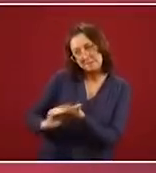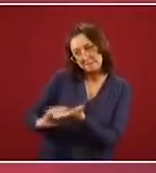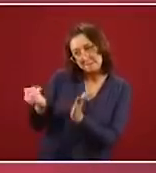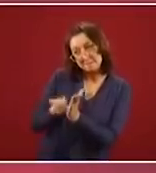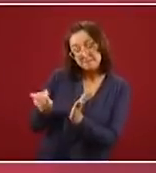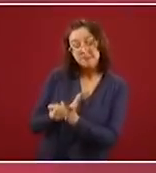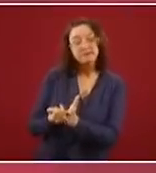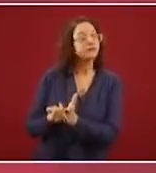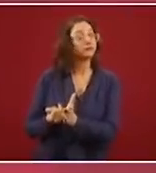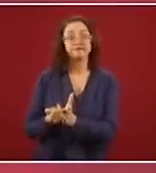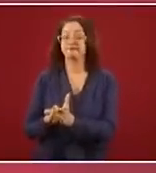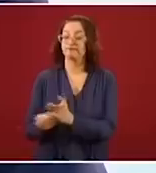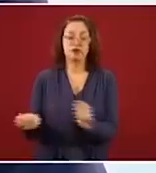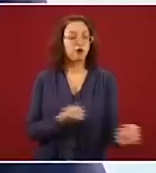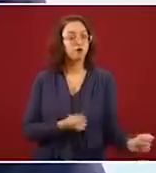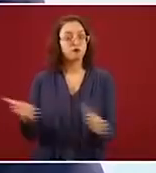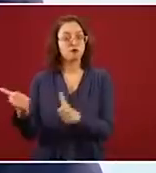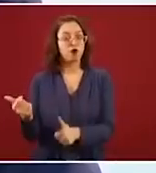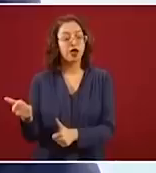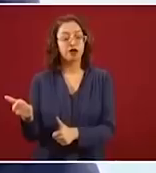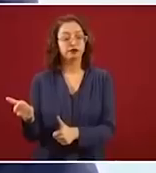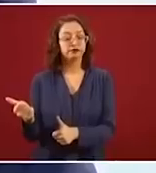va al carajo,